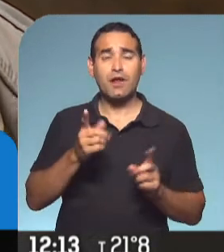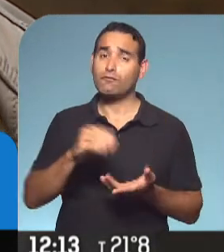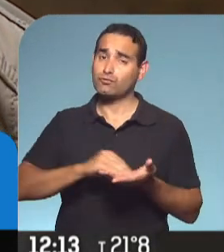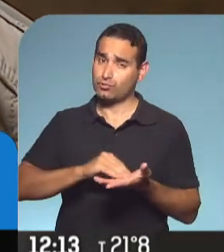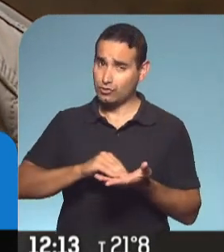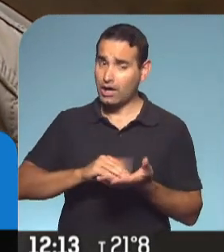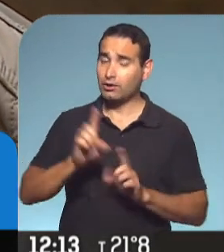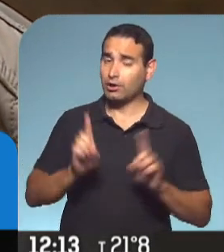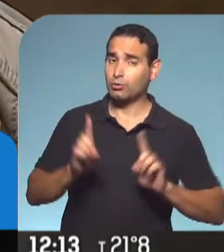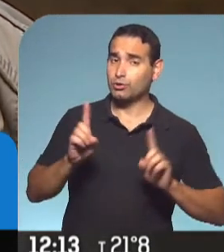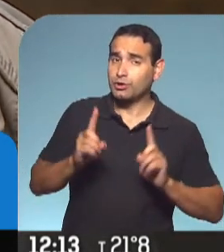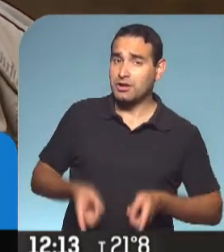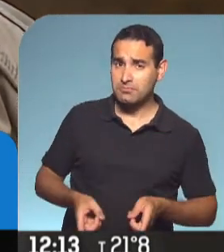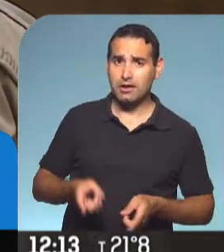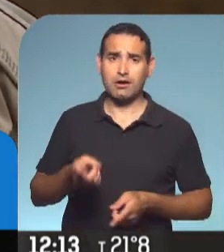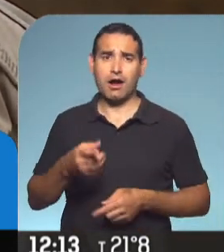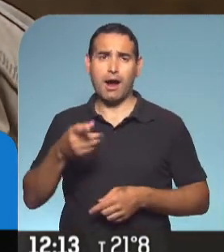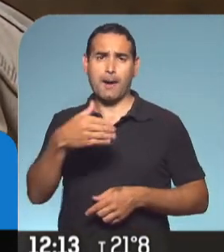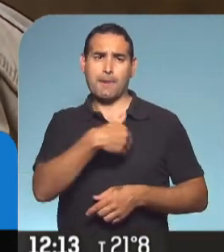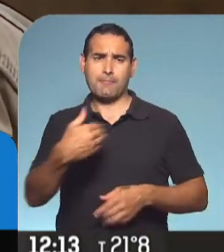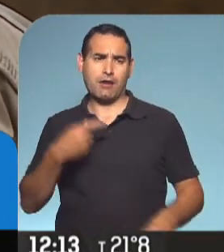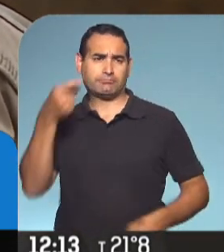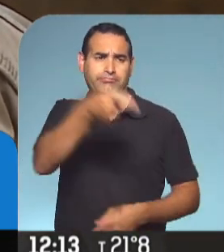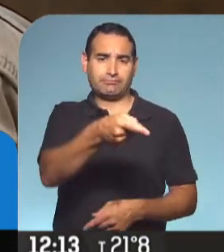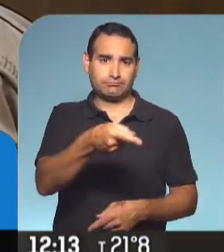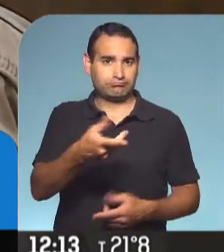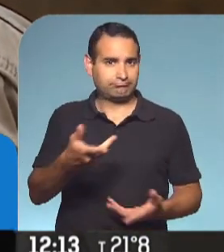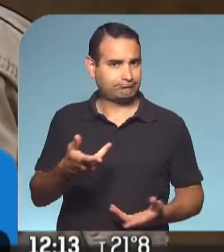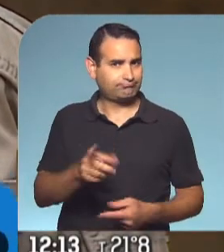funcionarios, se la criminalizó la mamá. Yo creo que si